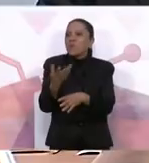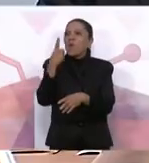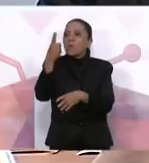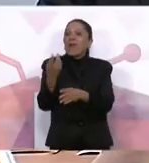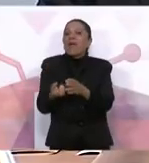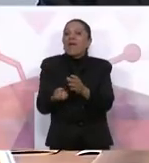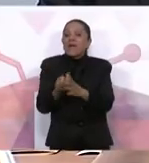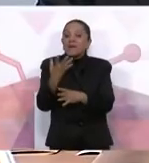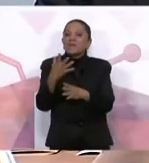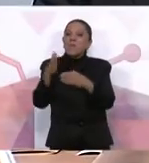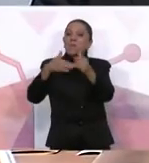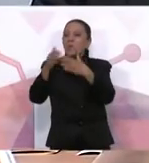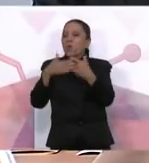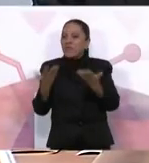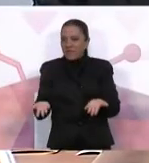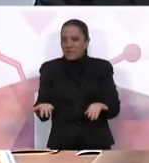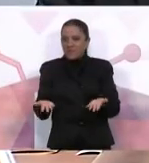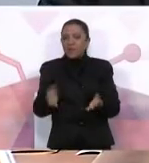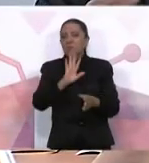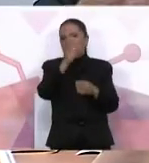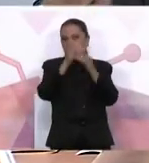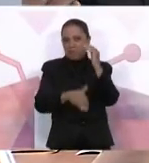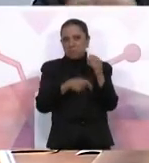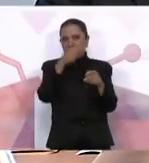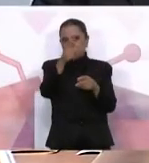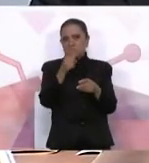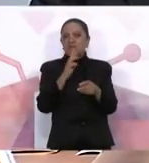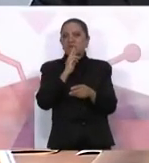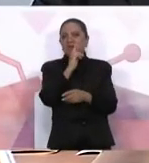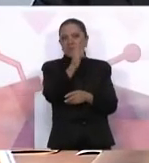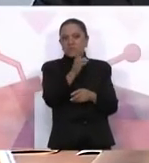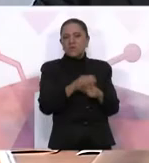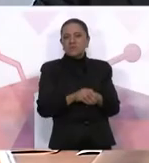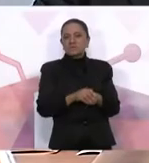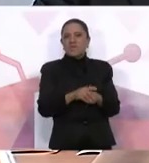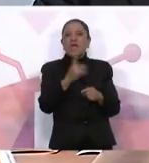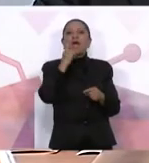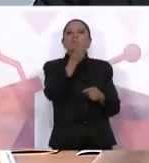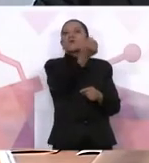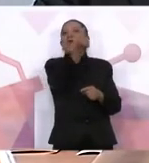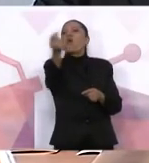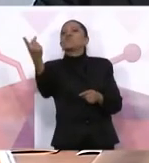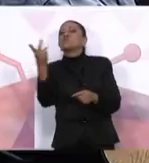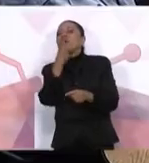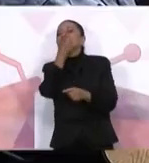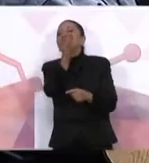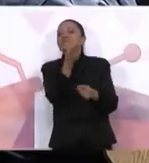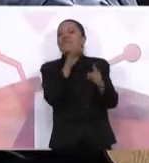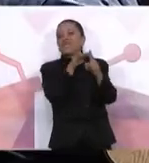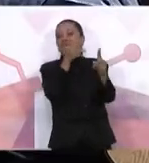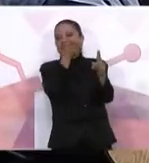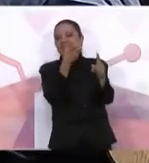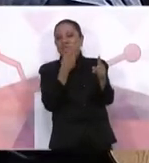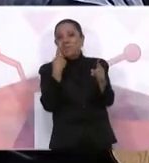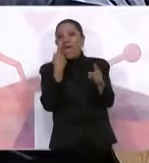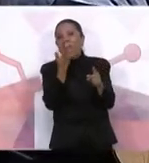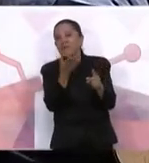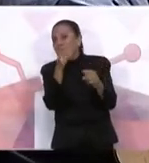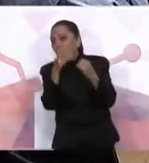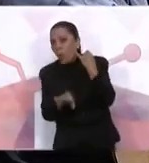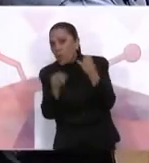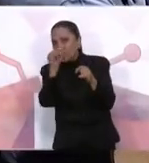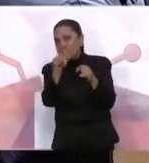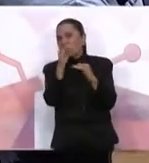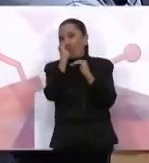terminada su respuesta se abre la réplica y contrarréplica quien desea hacer uso de la palabra en este bloque último de el